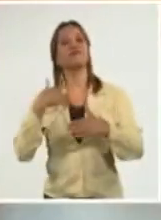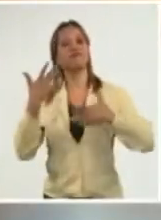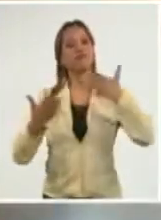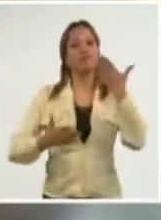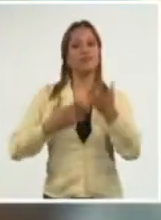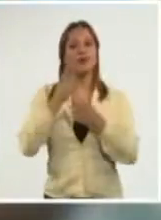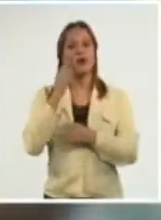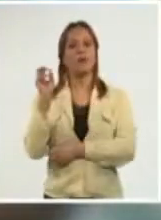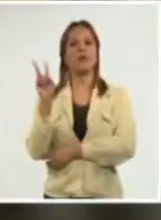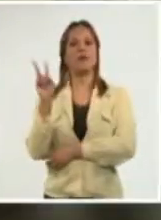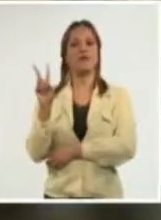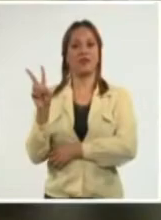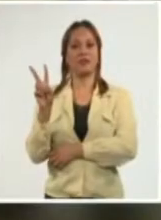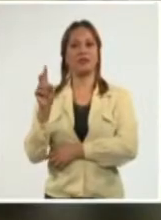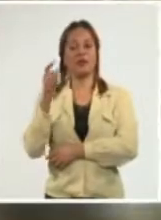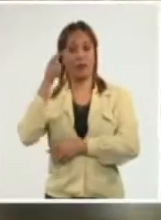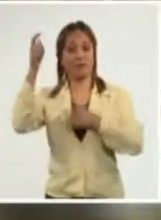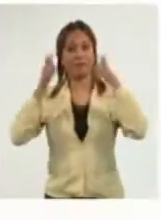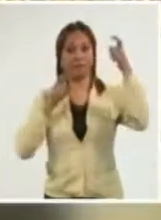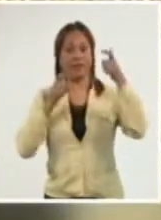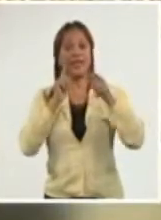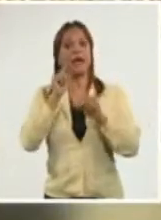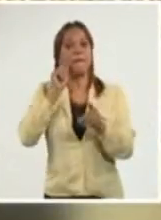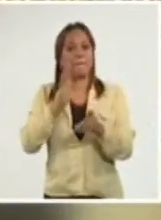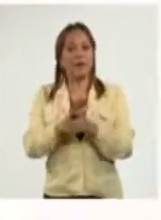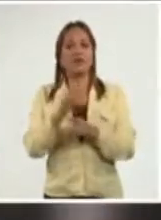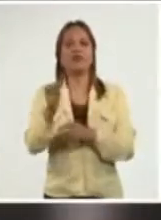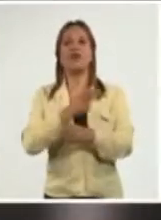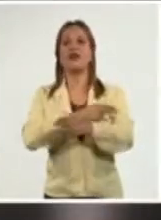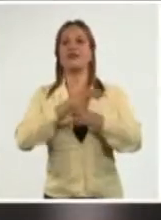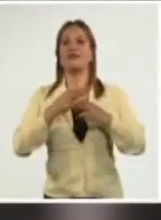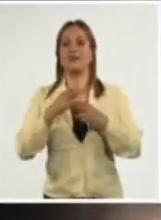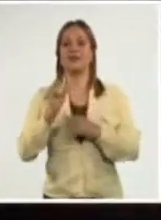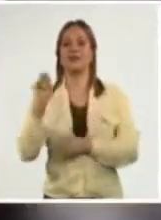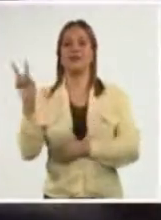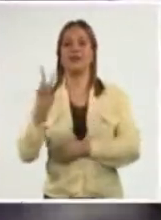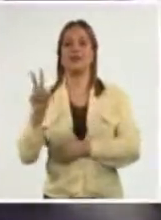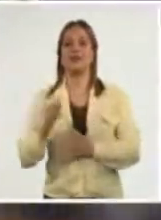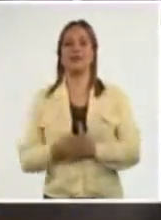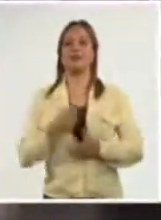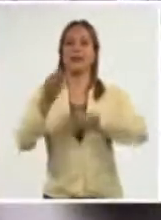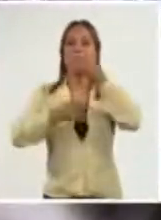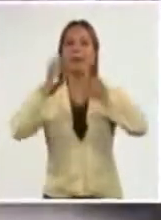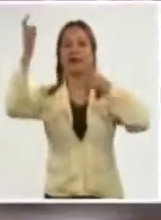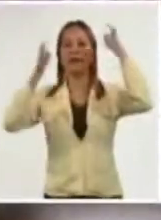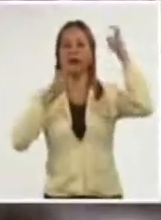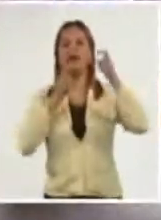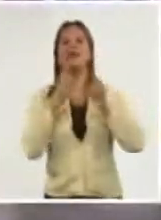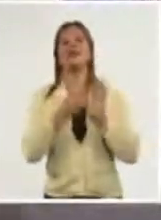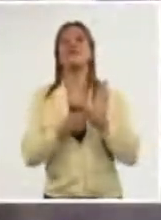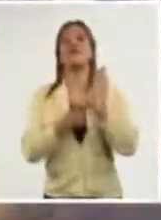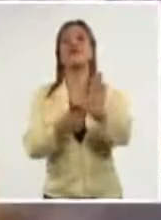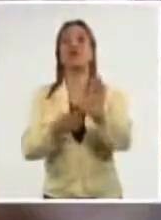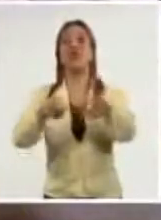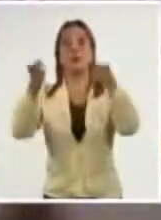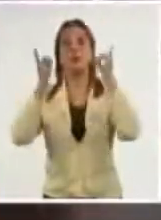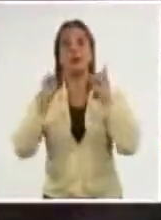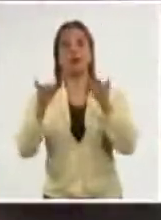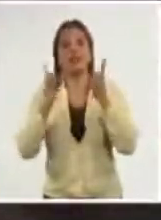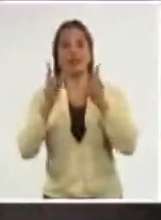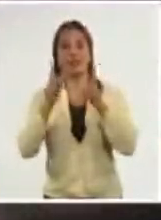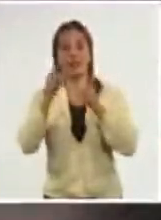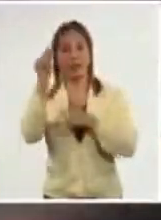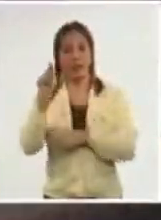en Venezuela, había nacido la leyenda. Va a demostrarle a los politiqueros venezolanos cómo se conduce un